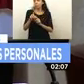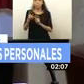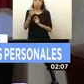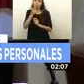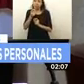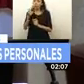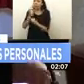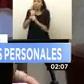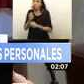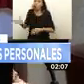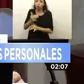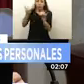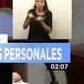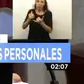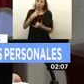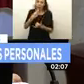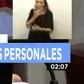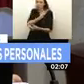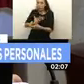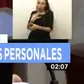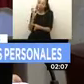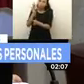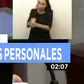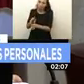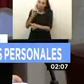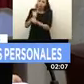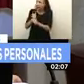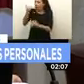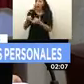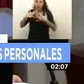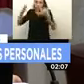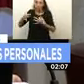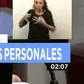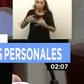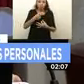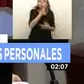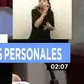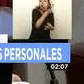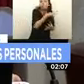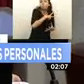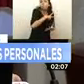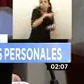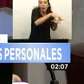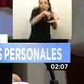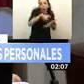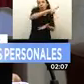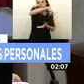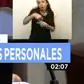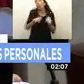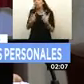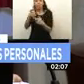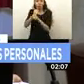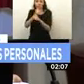inversión del sector público es imposible que haya pleno empleo sin la inversión del sector público a través del